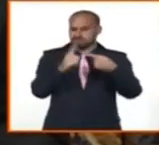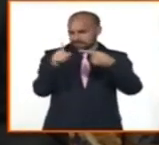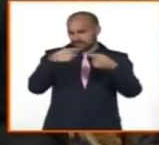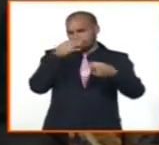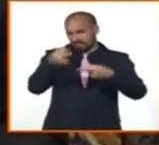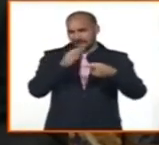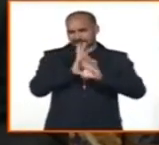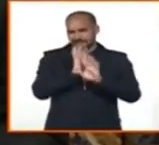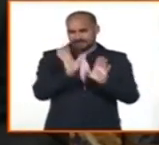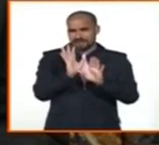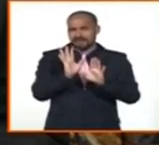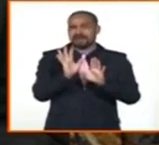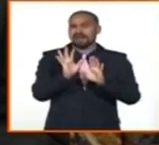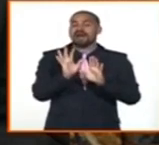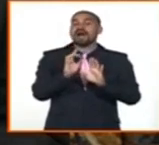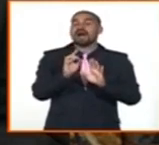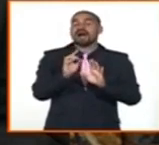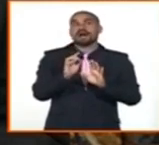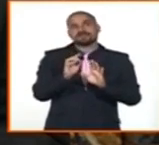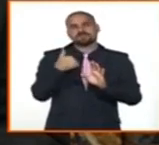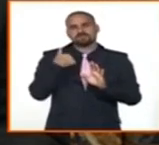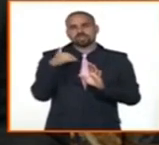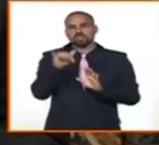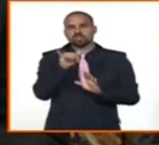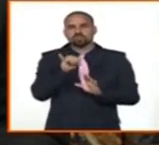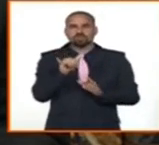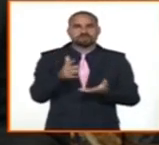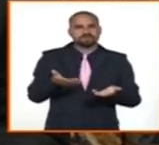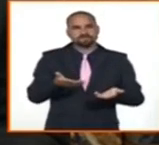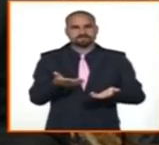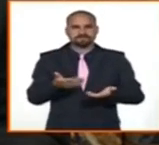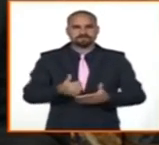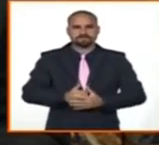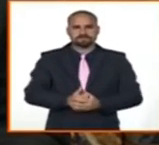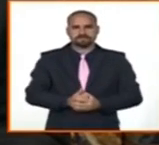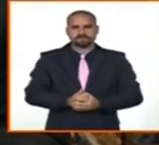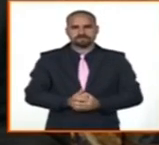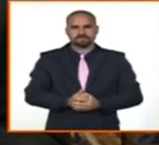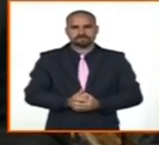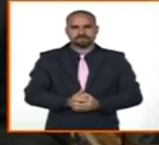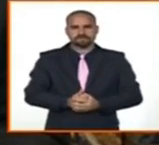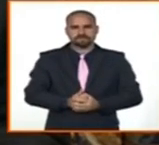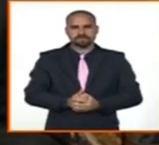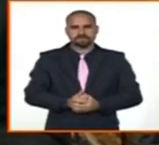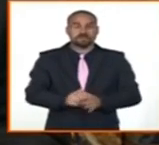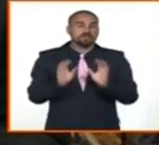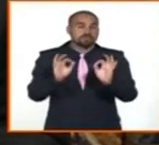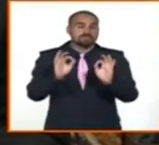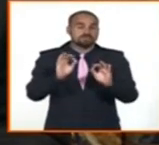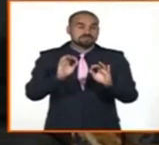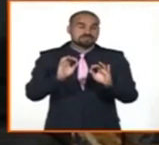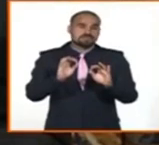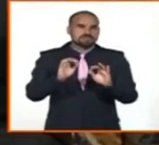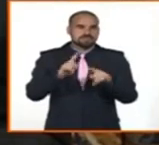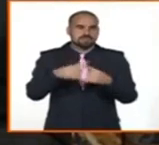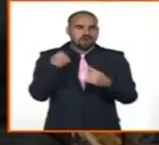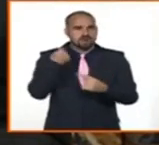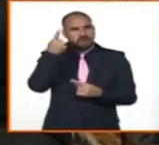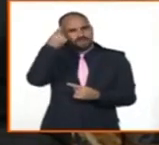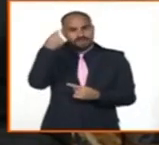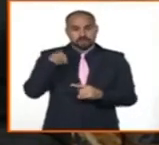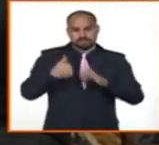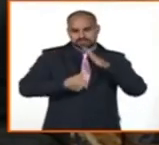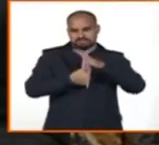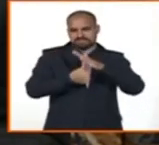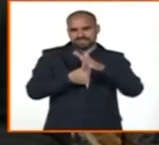esa es una de las cosas que más me presionan por Fidel. Fidel es único. Y como Raúl es